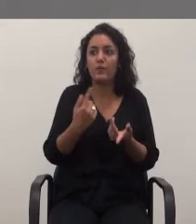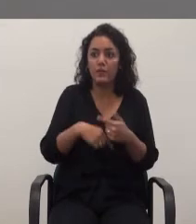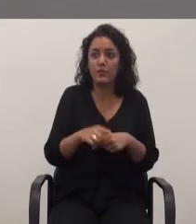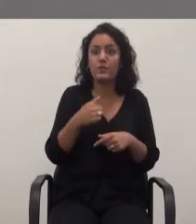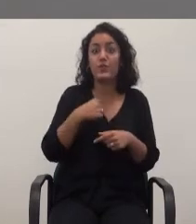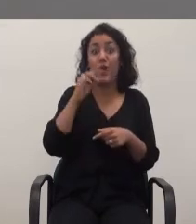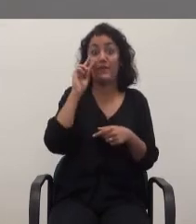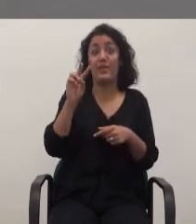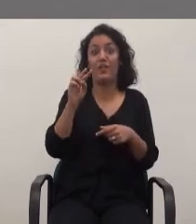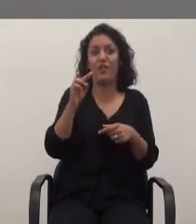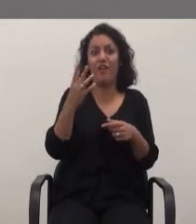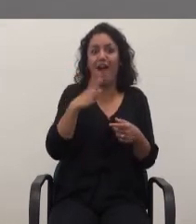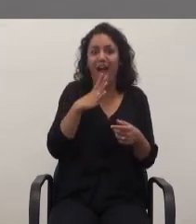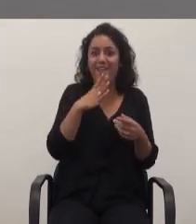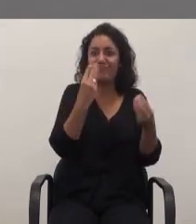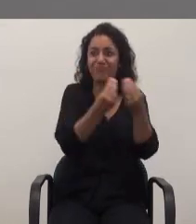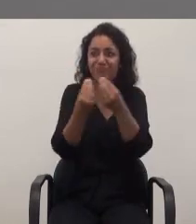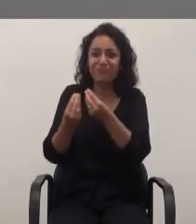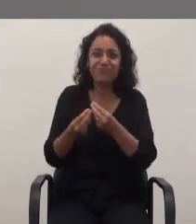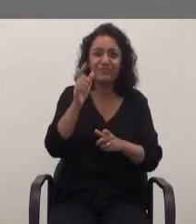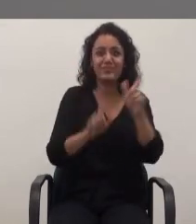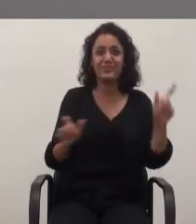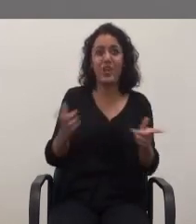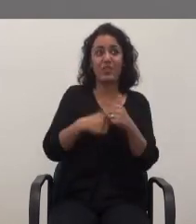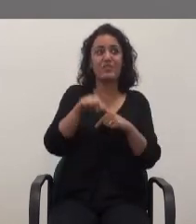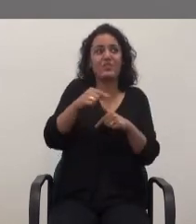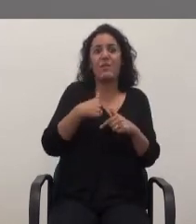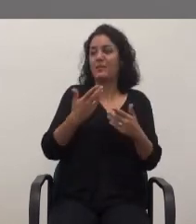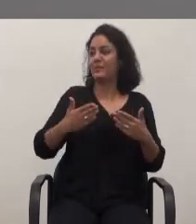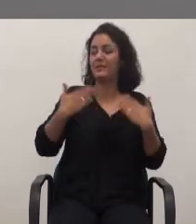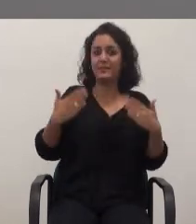es prometedor y entusiasma en el arranque de una gestión.